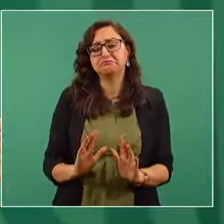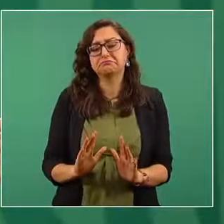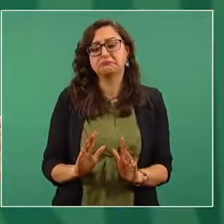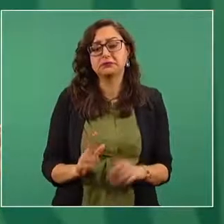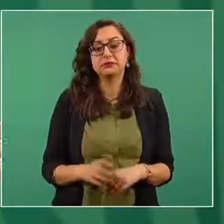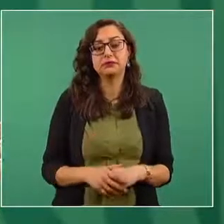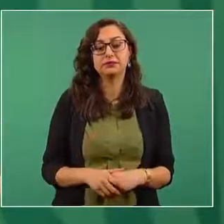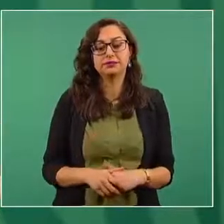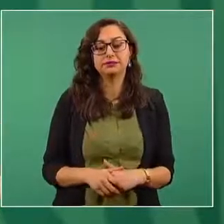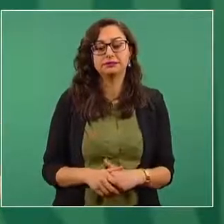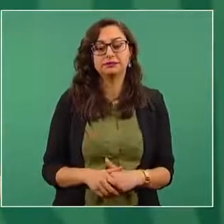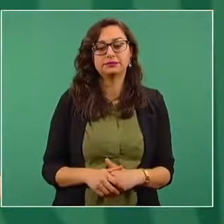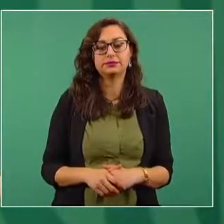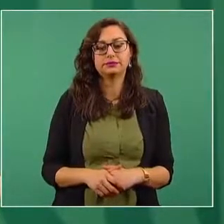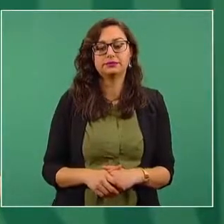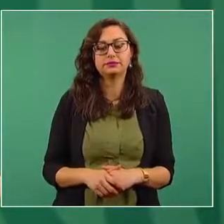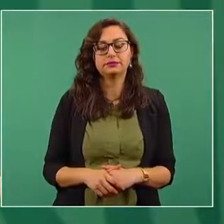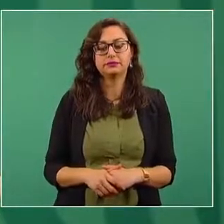se